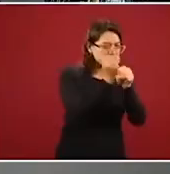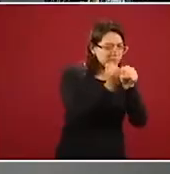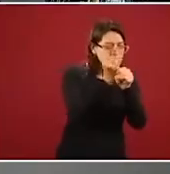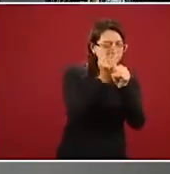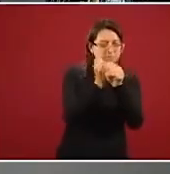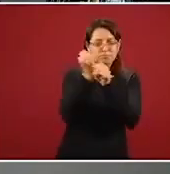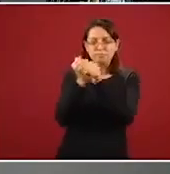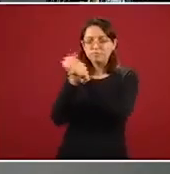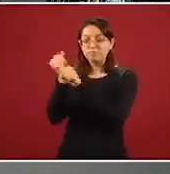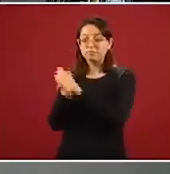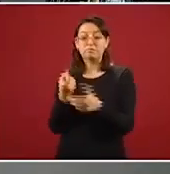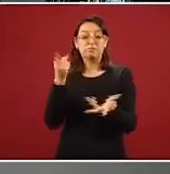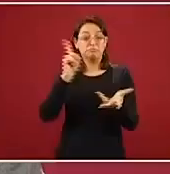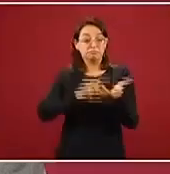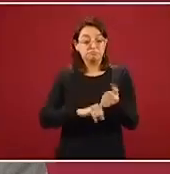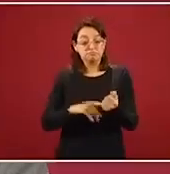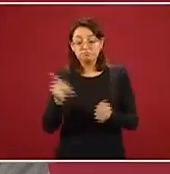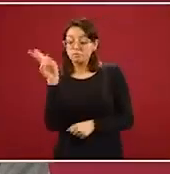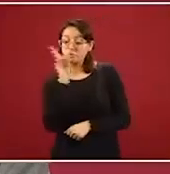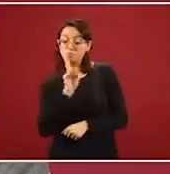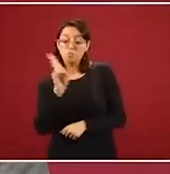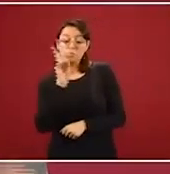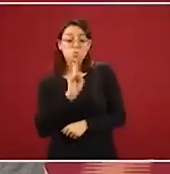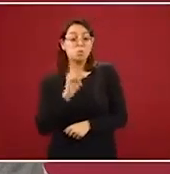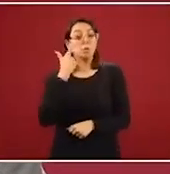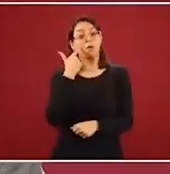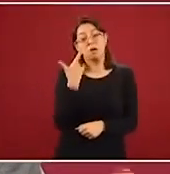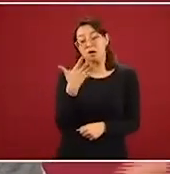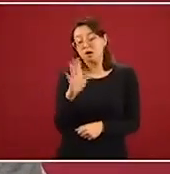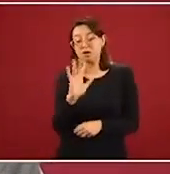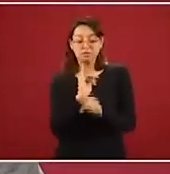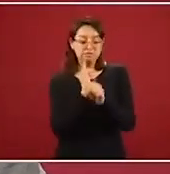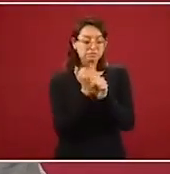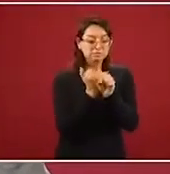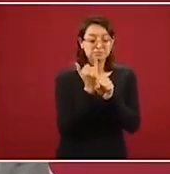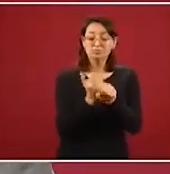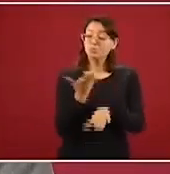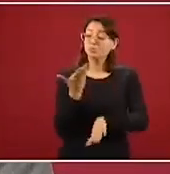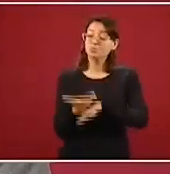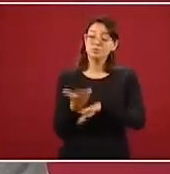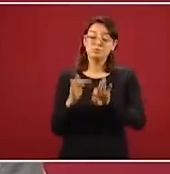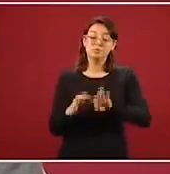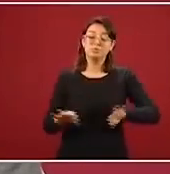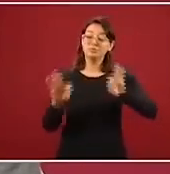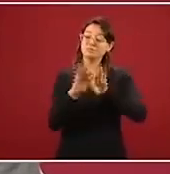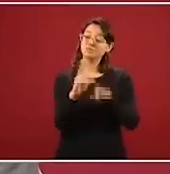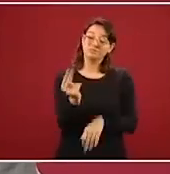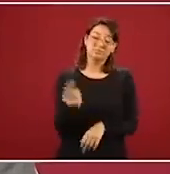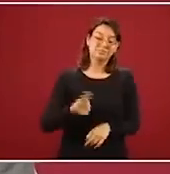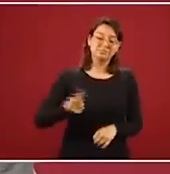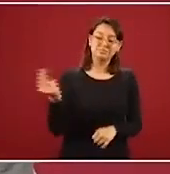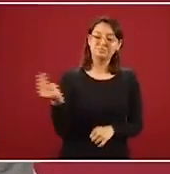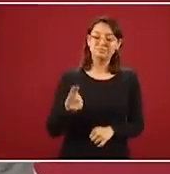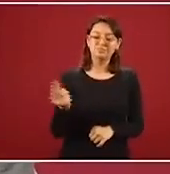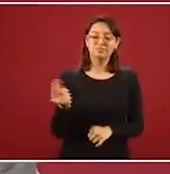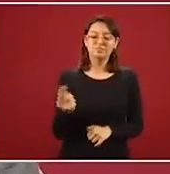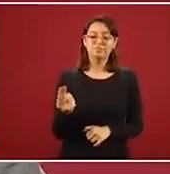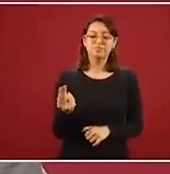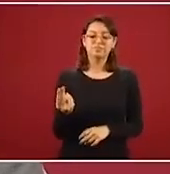involucrando a sujetos humanos. Esta investigación es fundamental, es siempre importante no